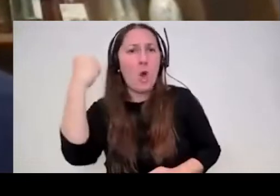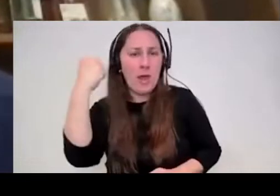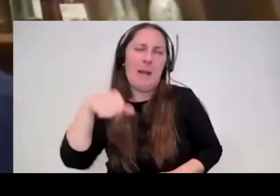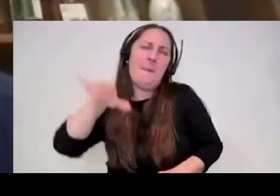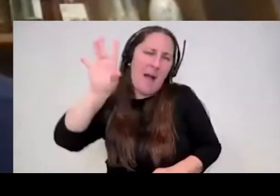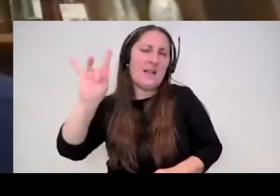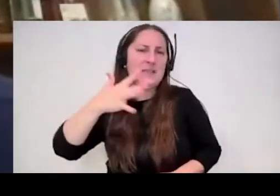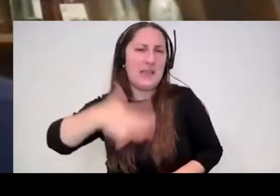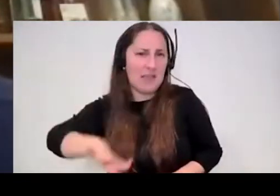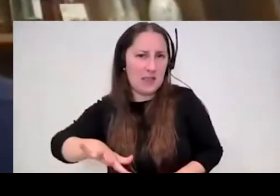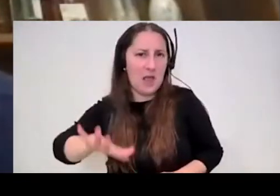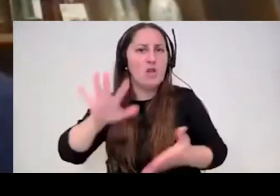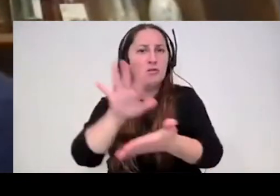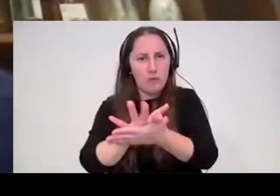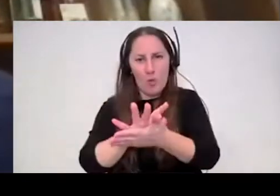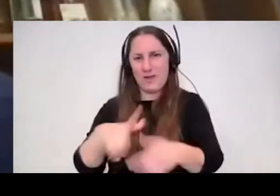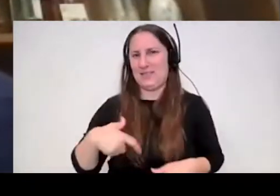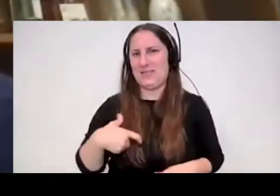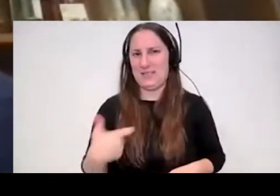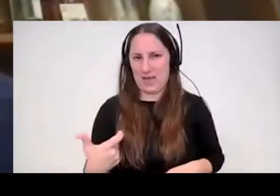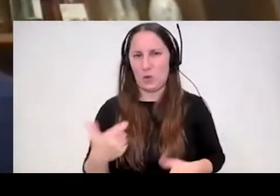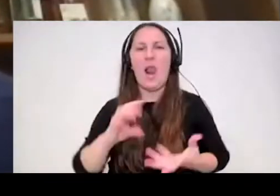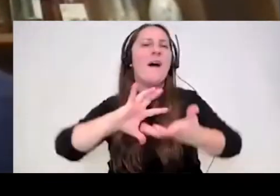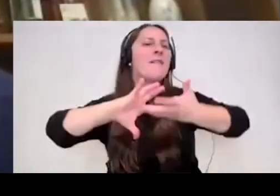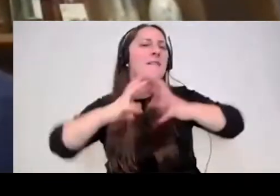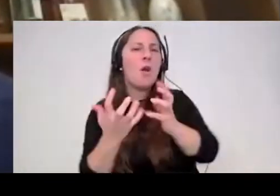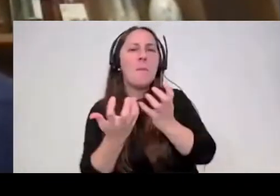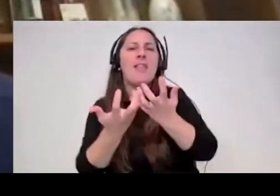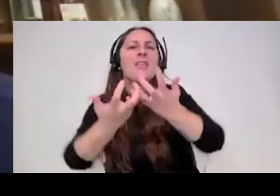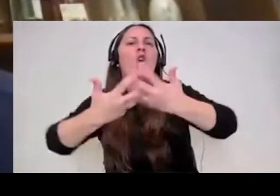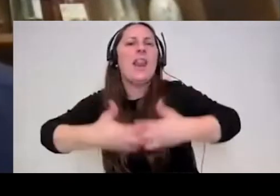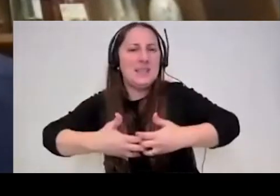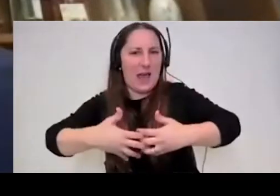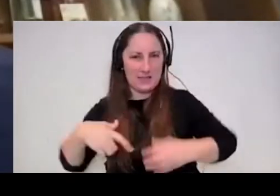a la estructura sindical, a la forma de organización sindical.